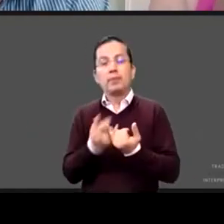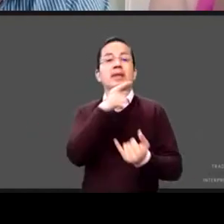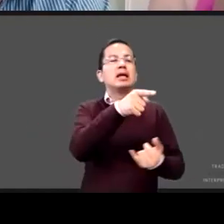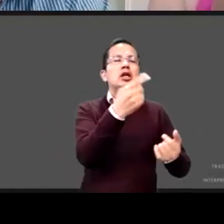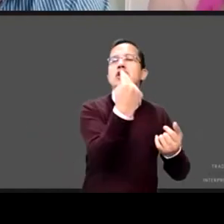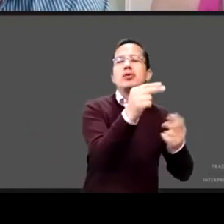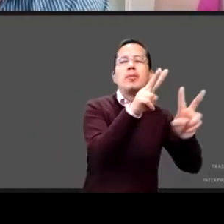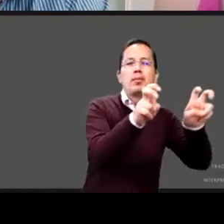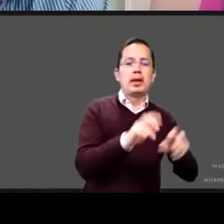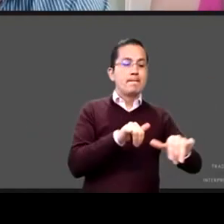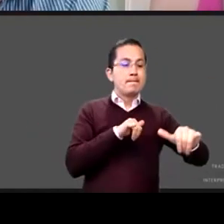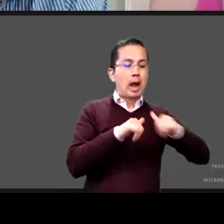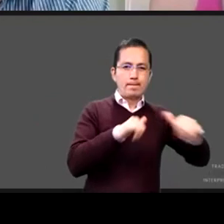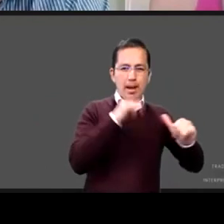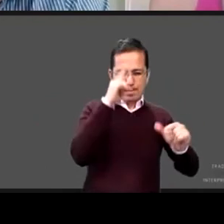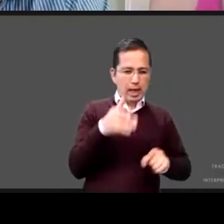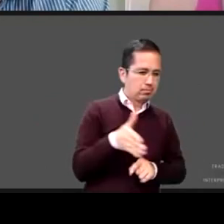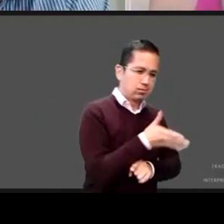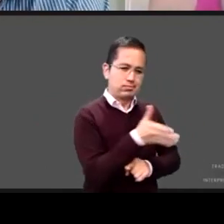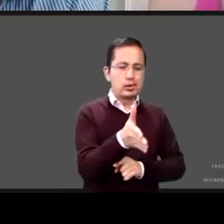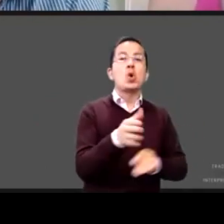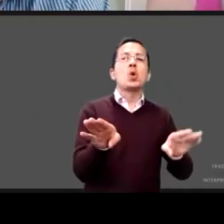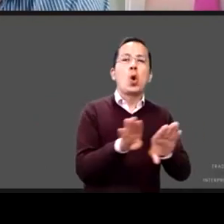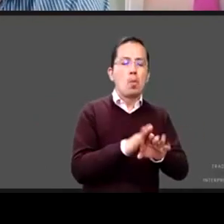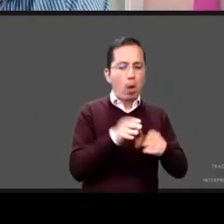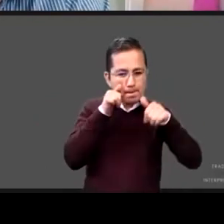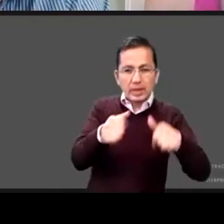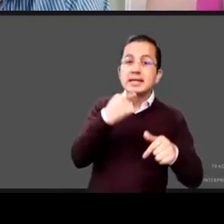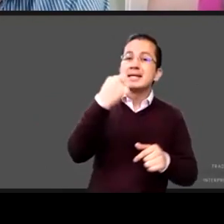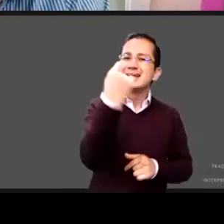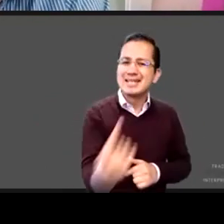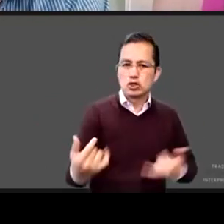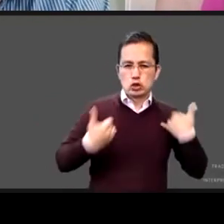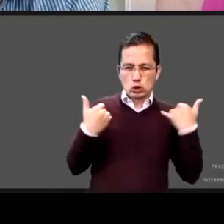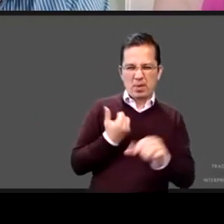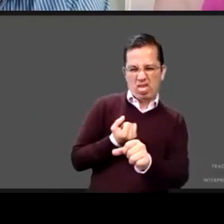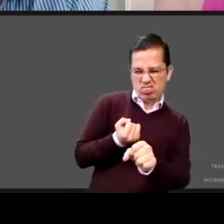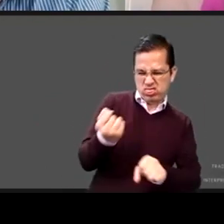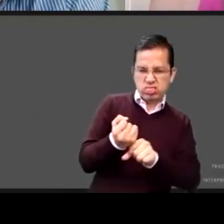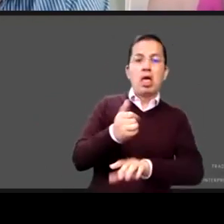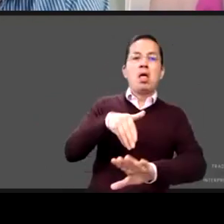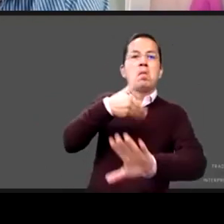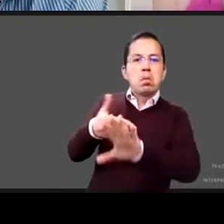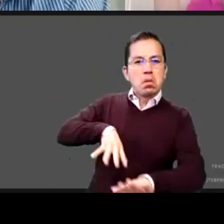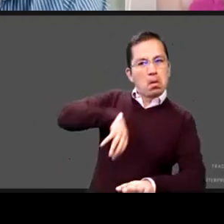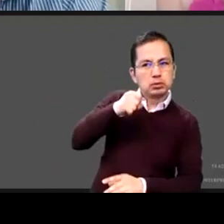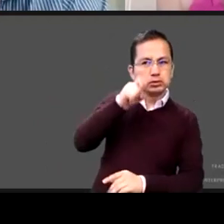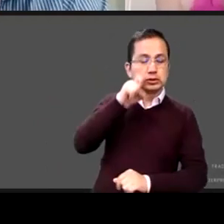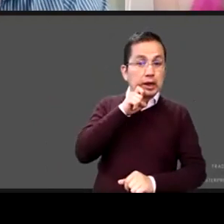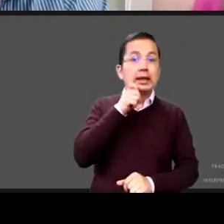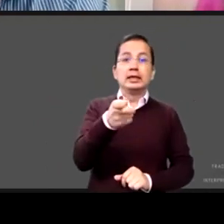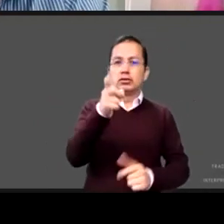Situaciones de Maltrato y Abuso Sexual en Niñas, Niños y Adolescentes detectadas en el ámbito escolar. Se los recomendamos mucho. Y